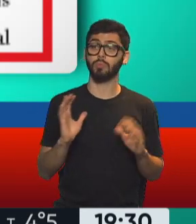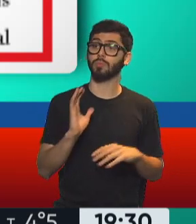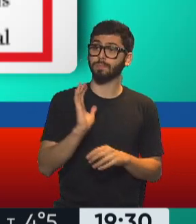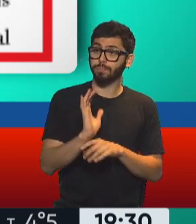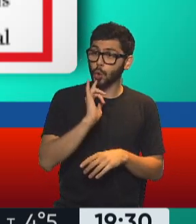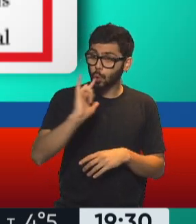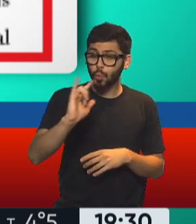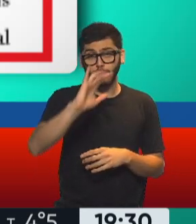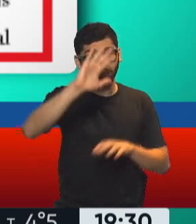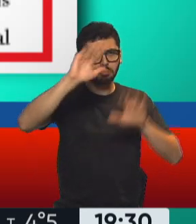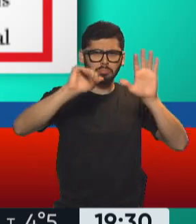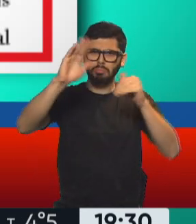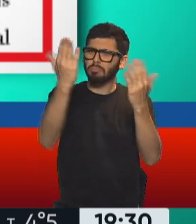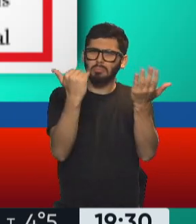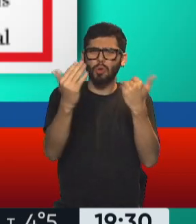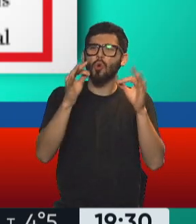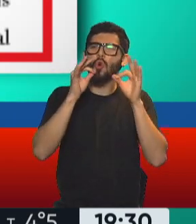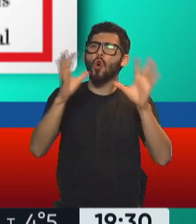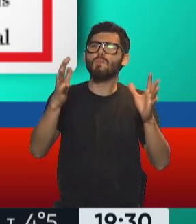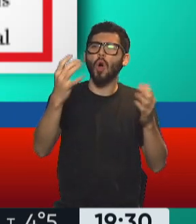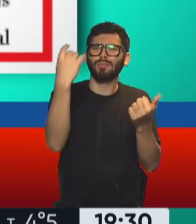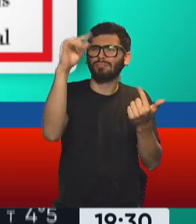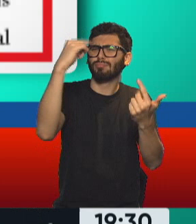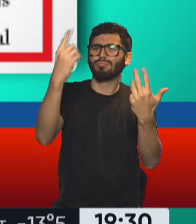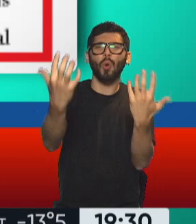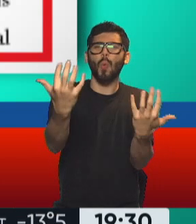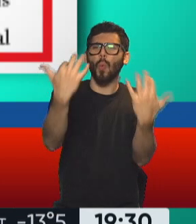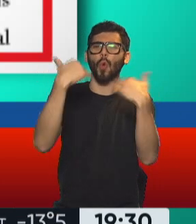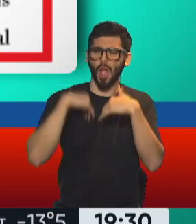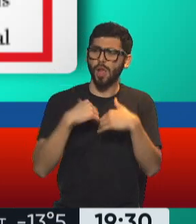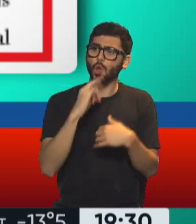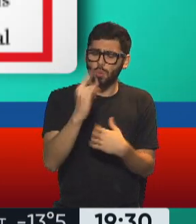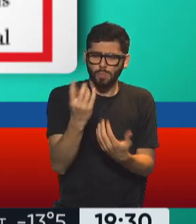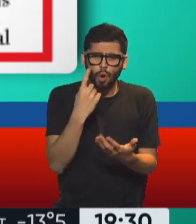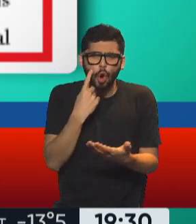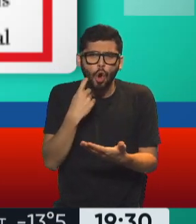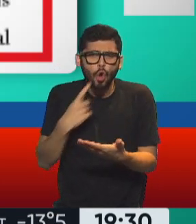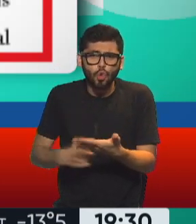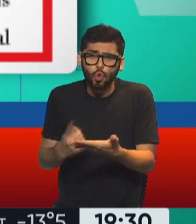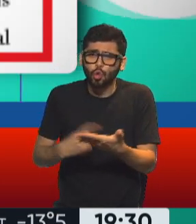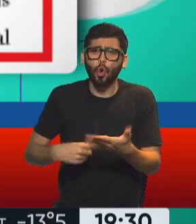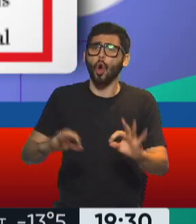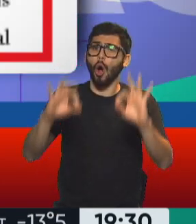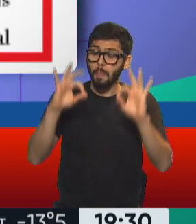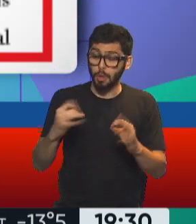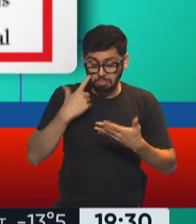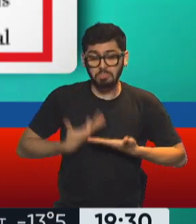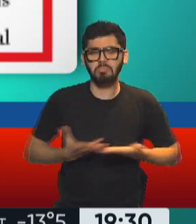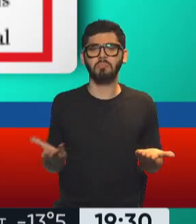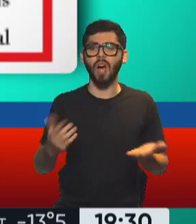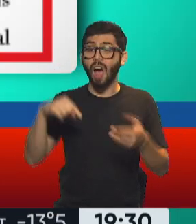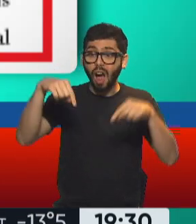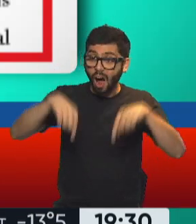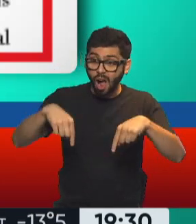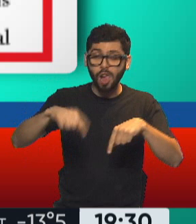a todos los organismos que quieran, invítanlos a todos, que vengan todos y revisen hasta el último papel, para que vean que aquí